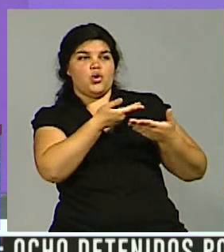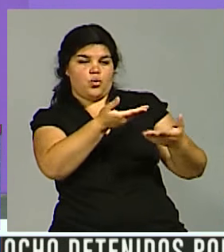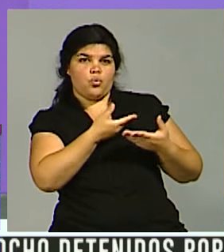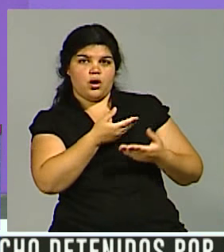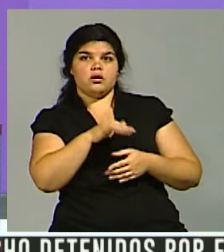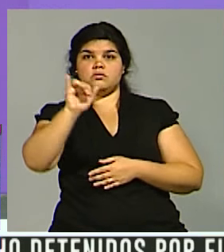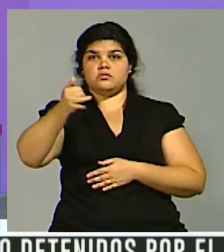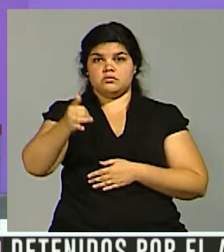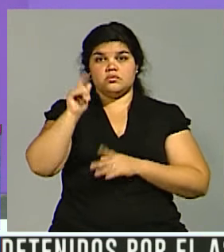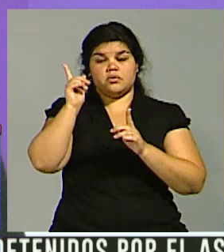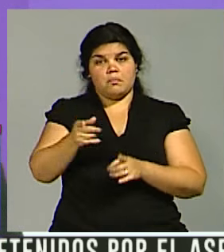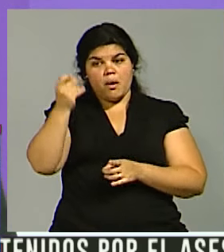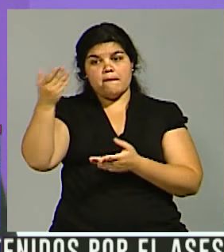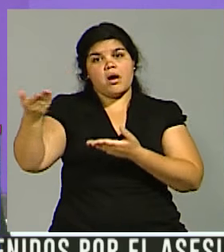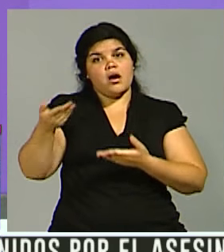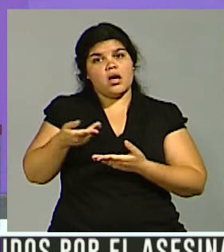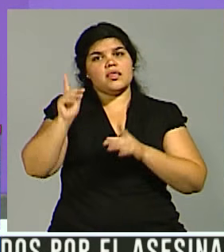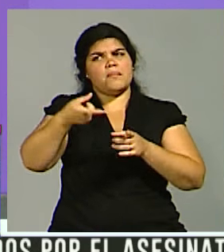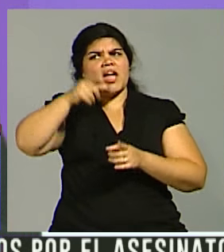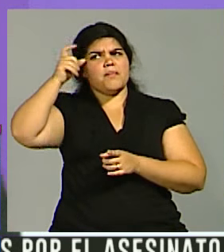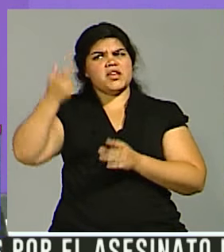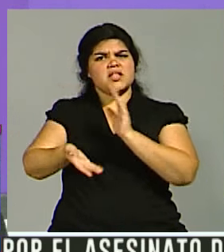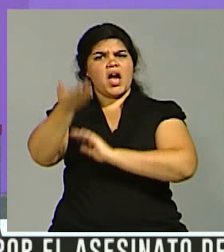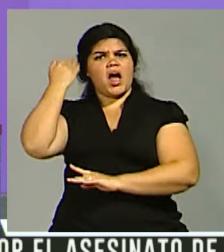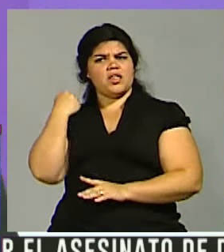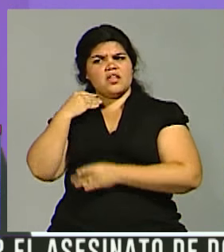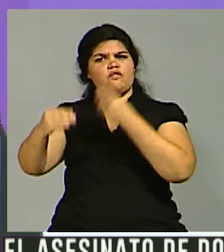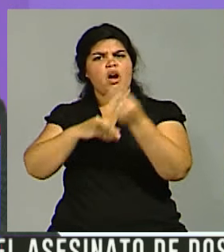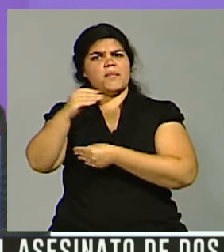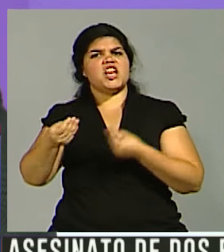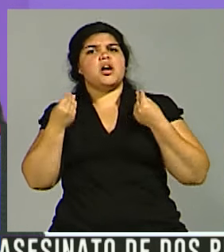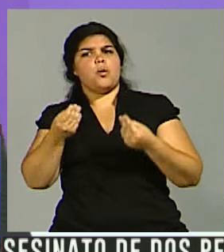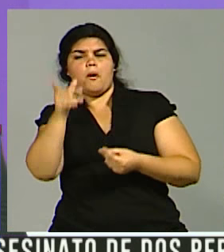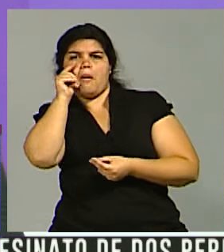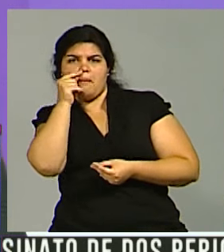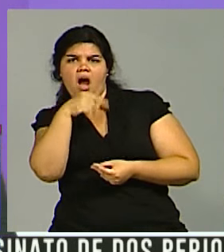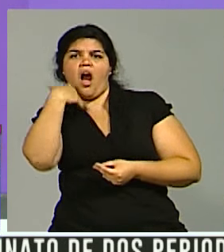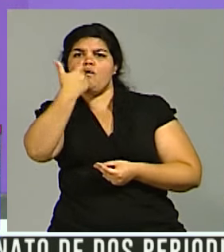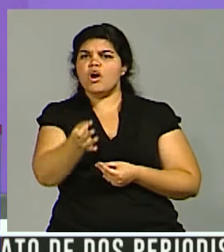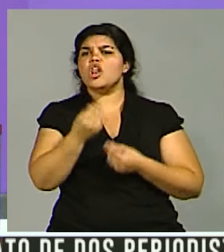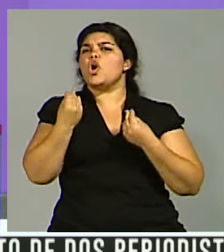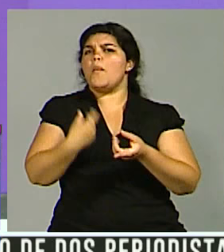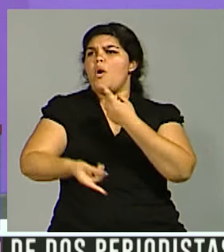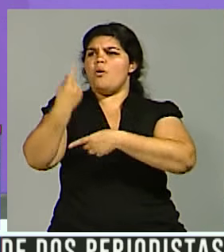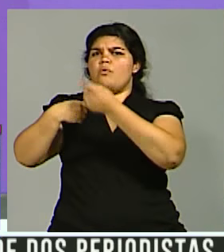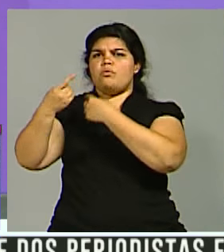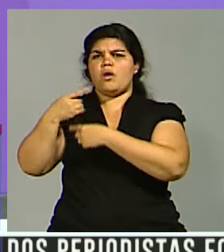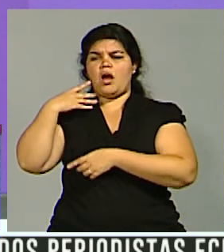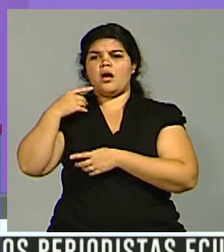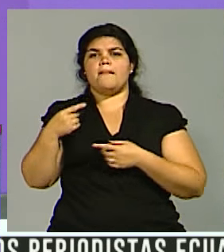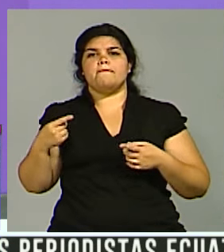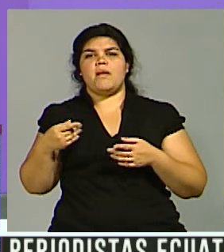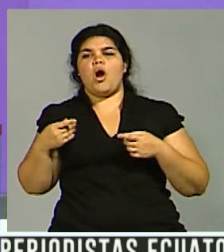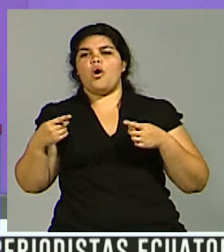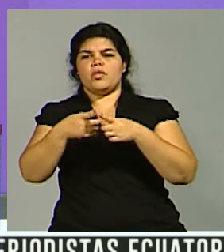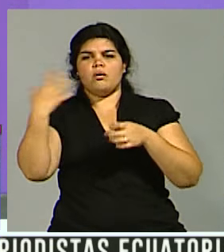profesional seguramente y ver en la experiencia pasada seguramente de su familia, qué ocurrió con sus padres, con sus abuelos, cómo hicieron para lograr esas metas a mediano y